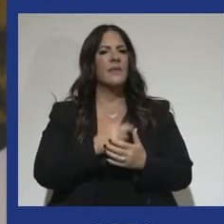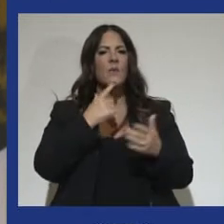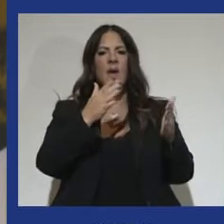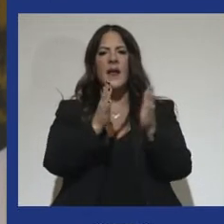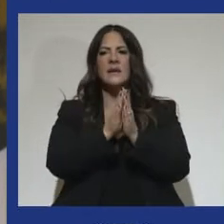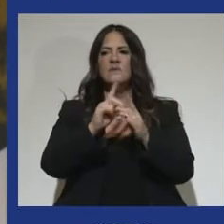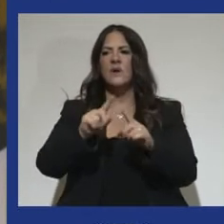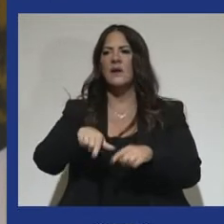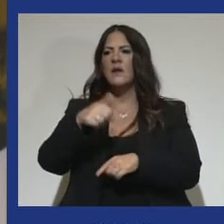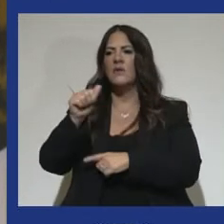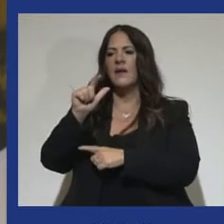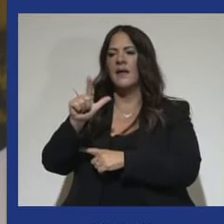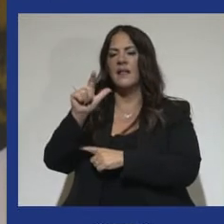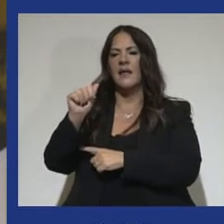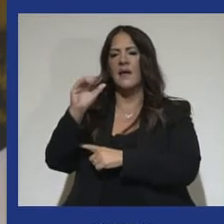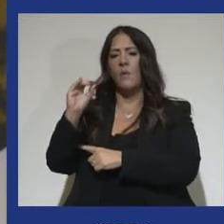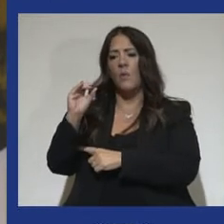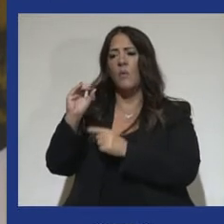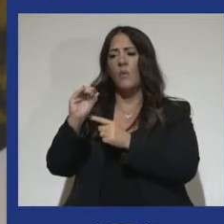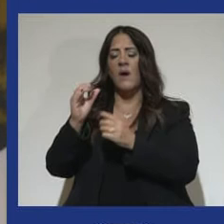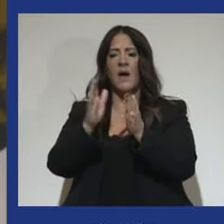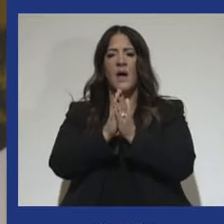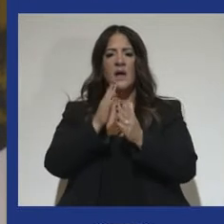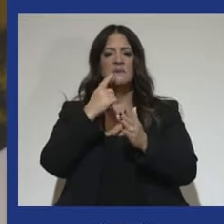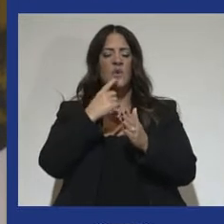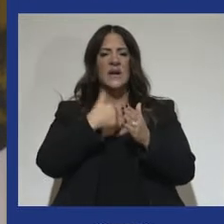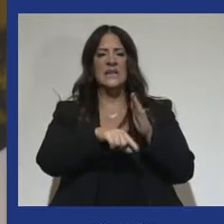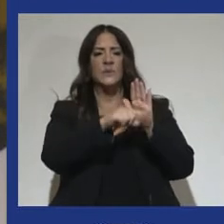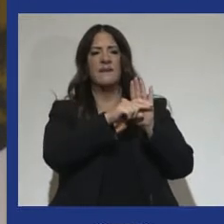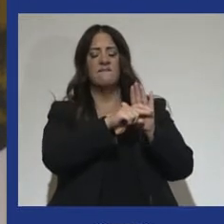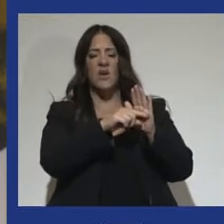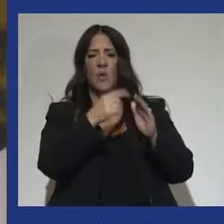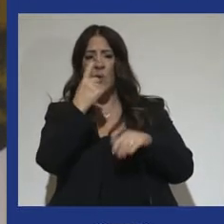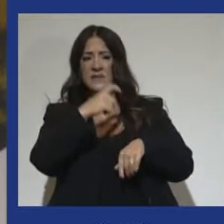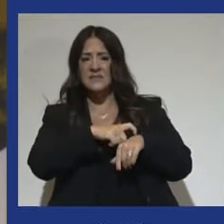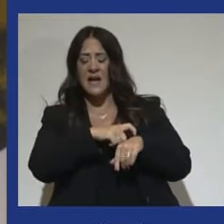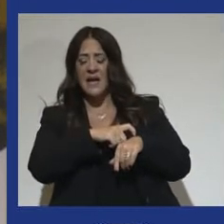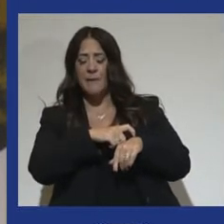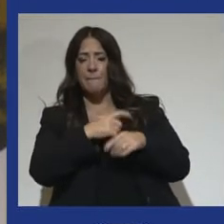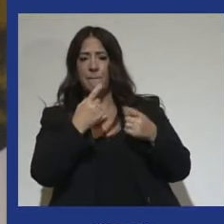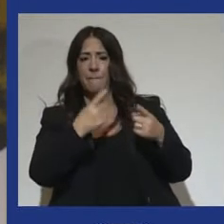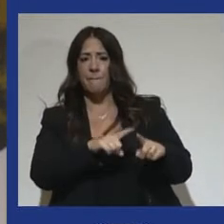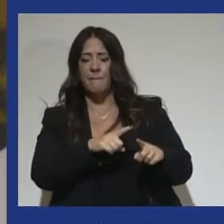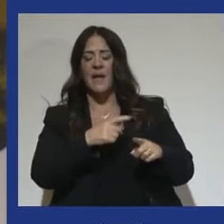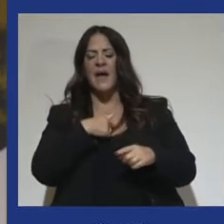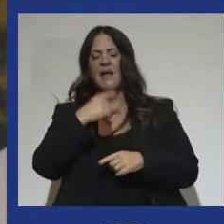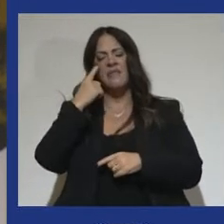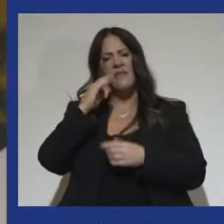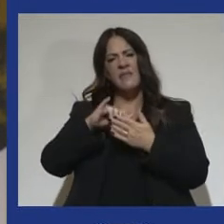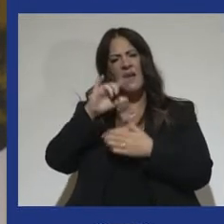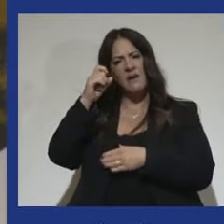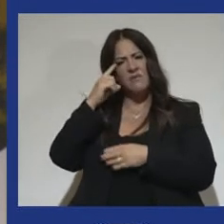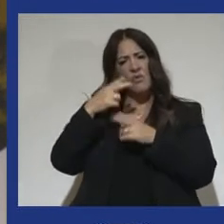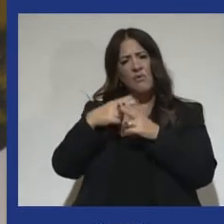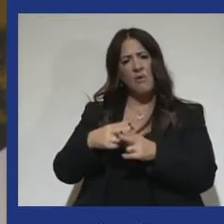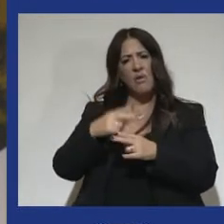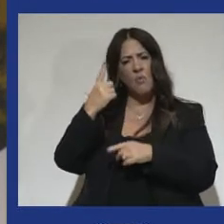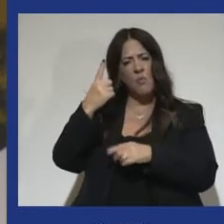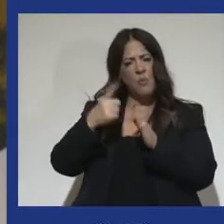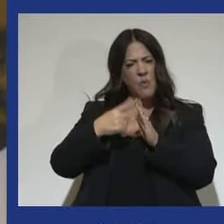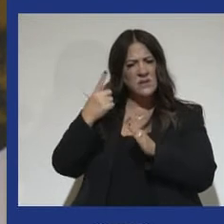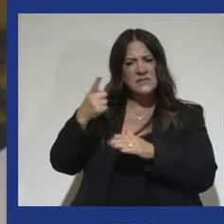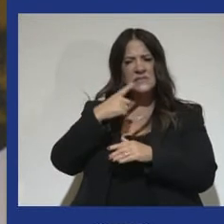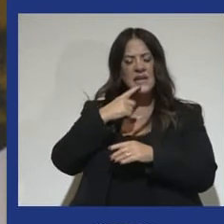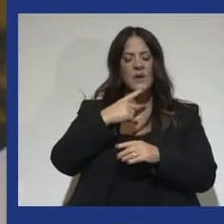permite preguntar otro que se recibió con una especie de lotería